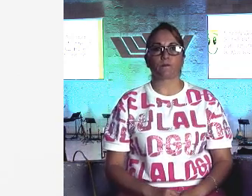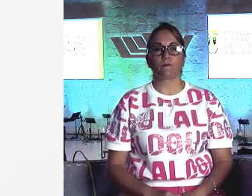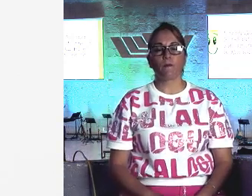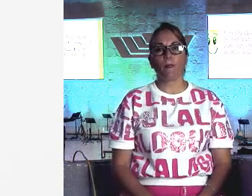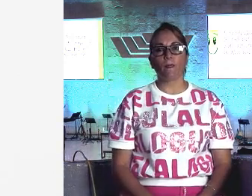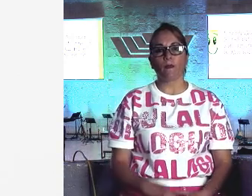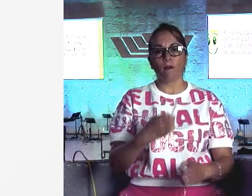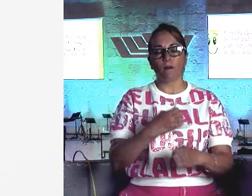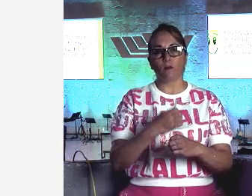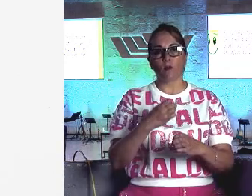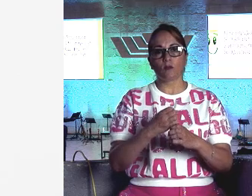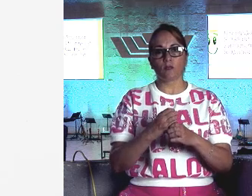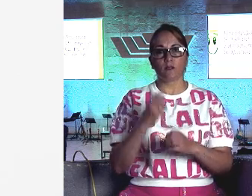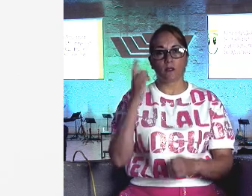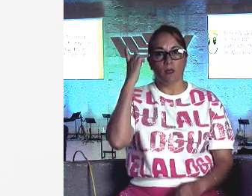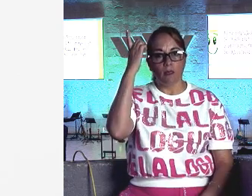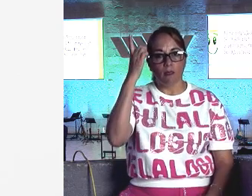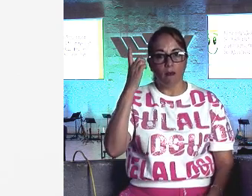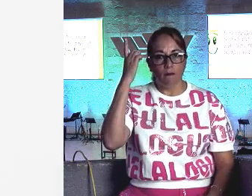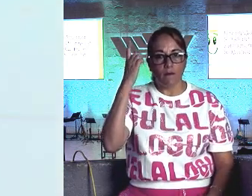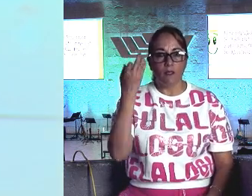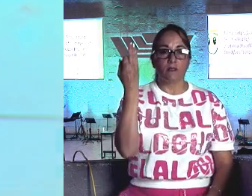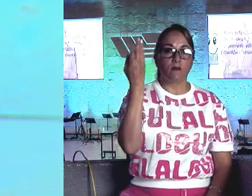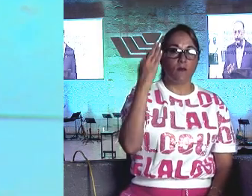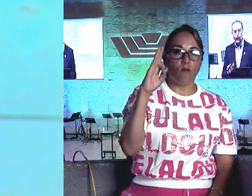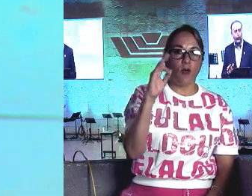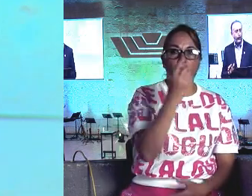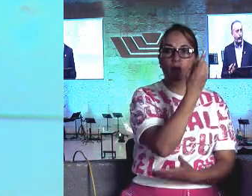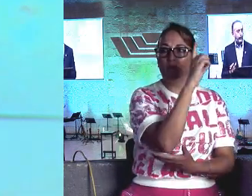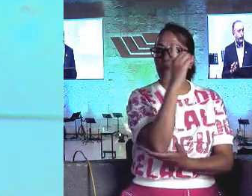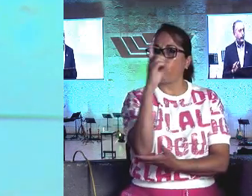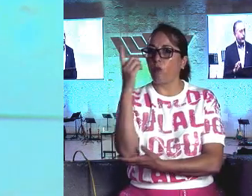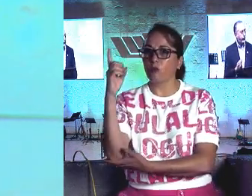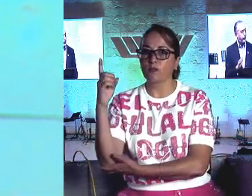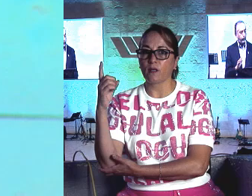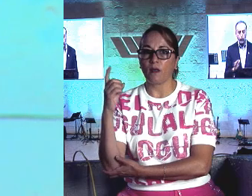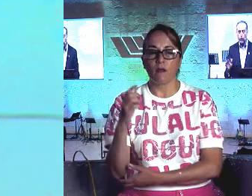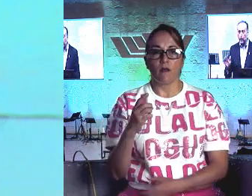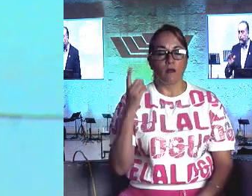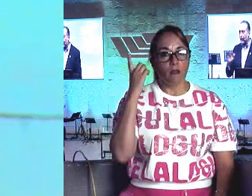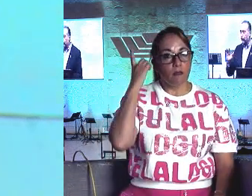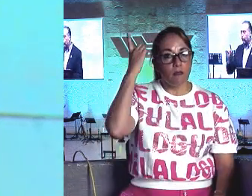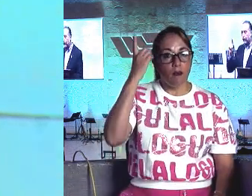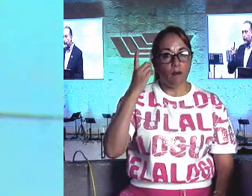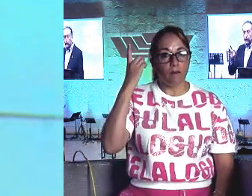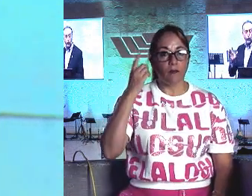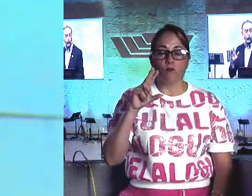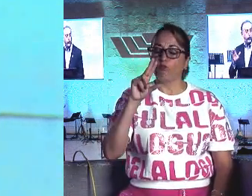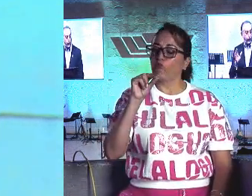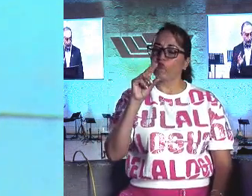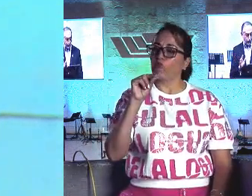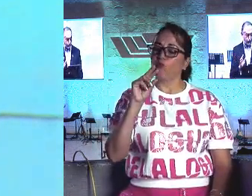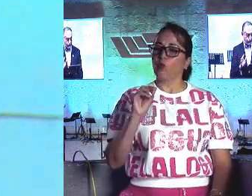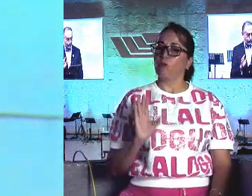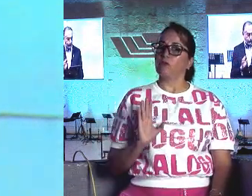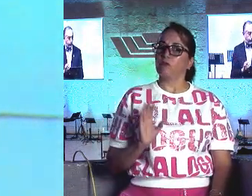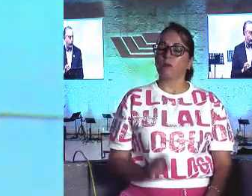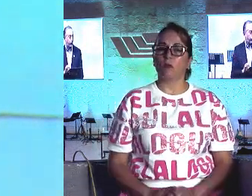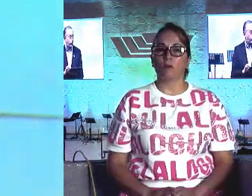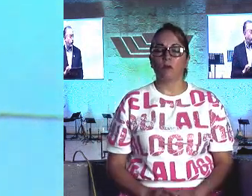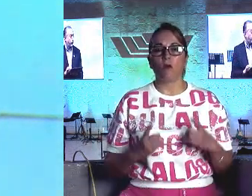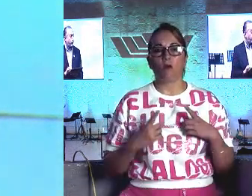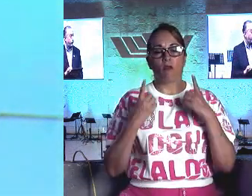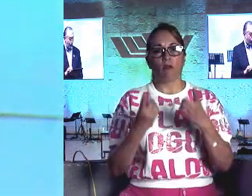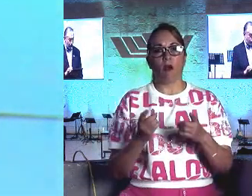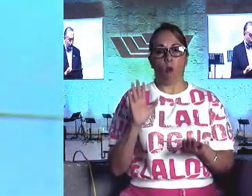Entonces David fue al bosque de Jared. David no da paso sin que Dios lo dirija, y esa es